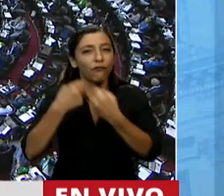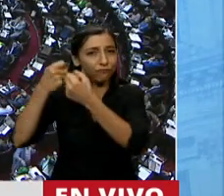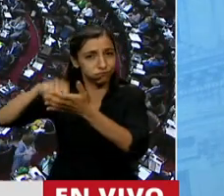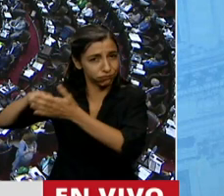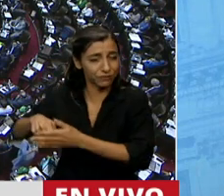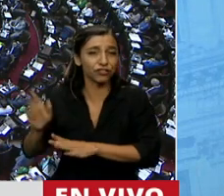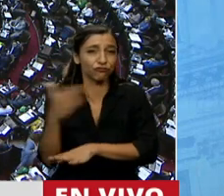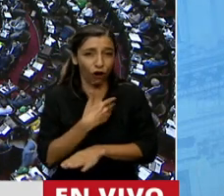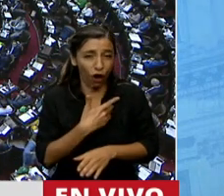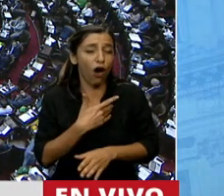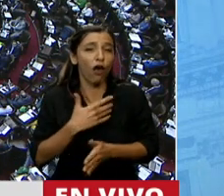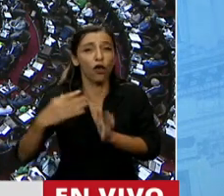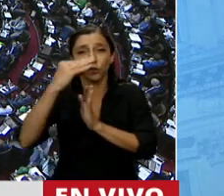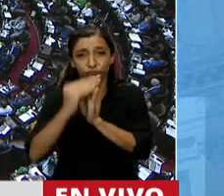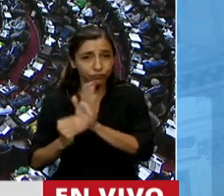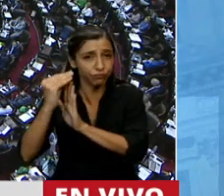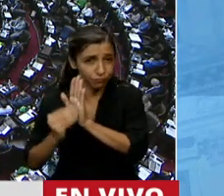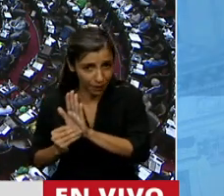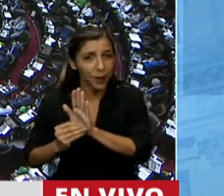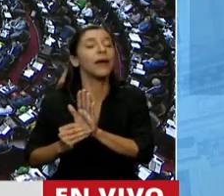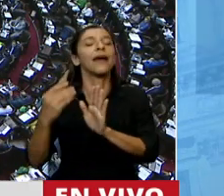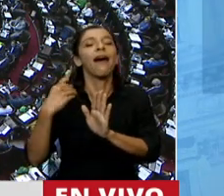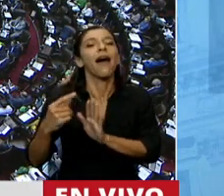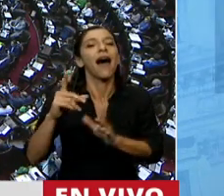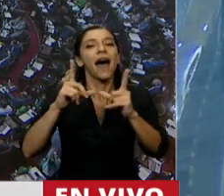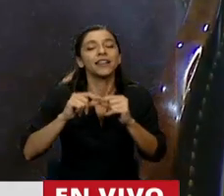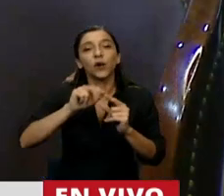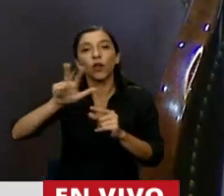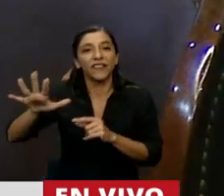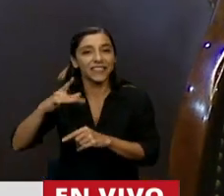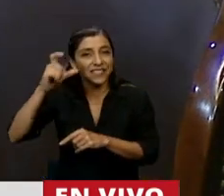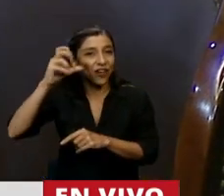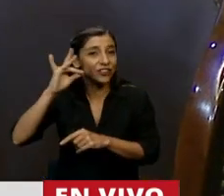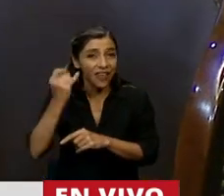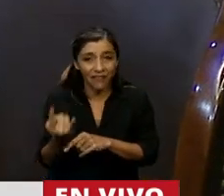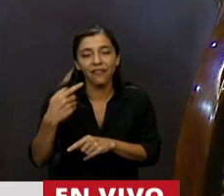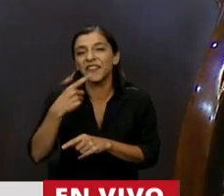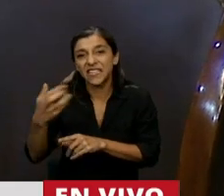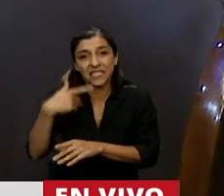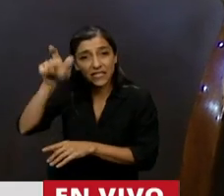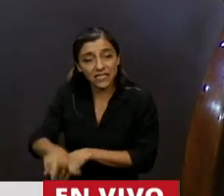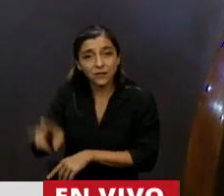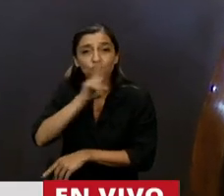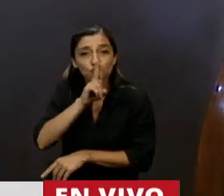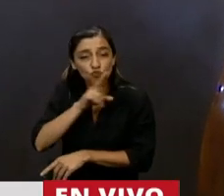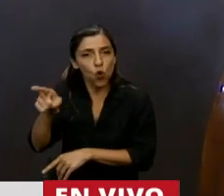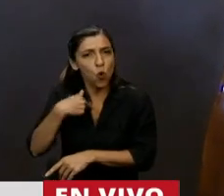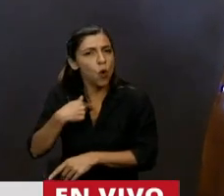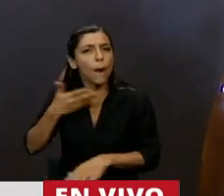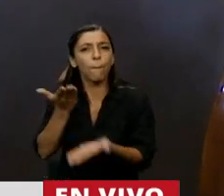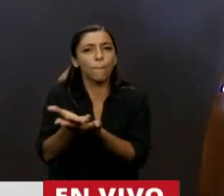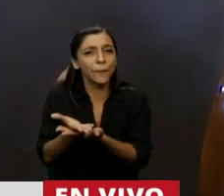la CEDAW, que en el artículo 35, que si una mujer que solicita interrumpir